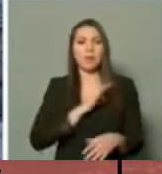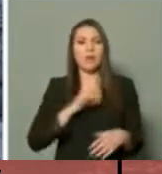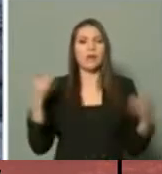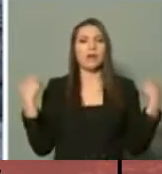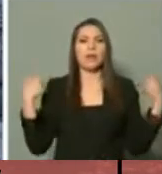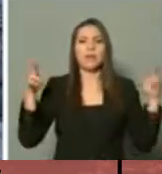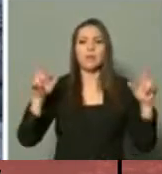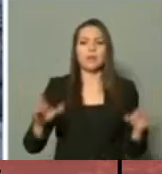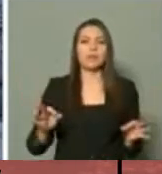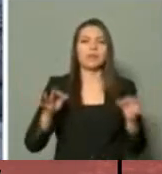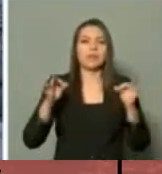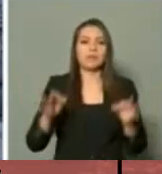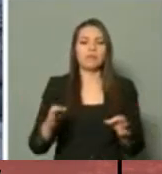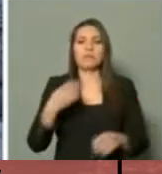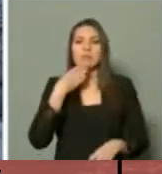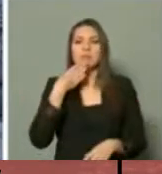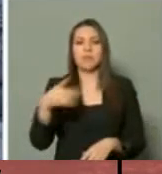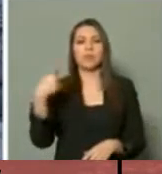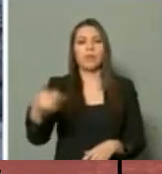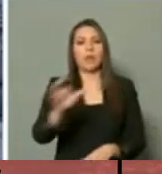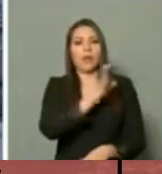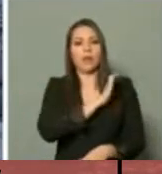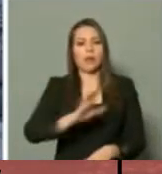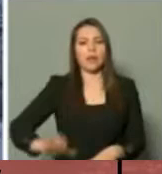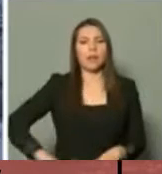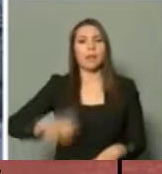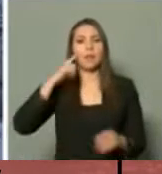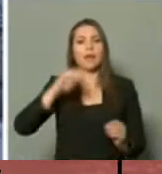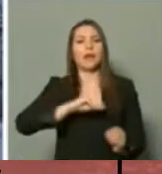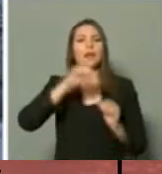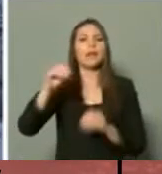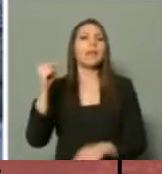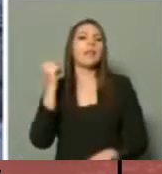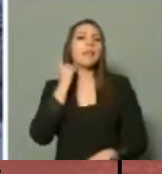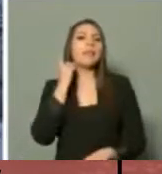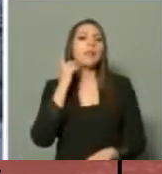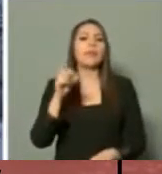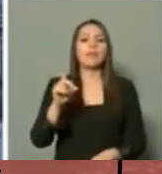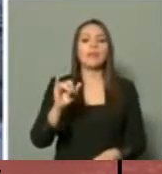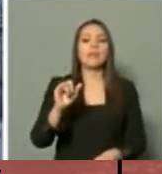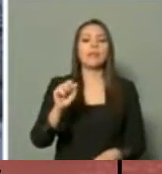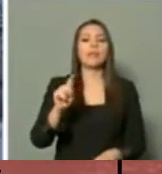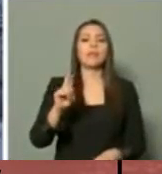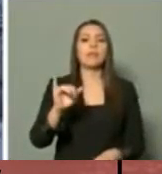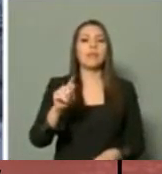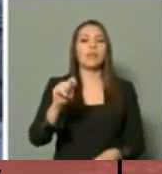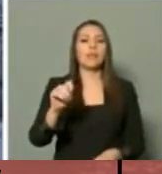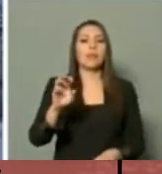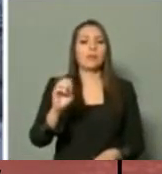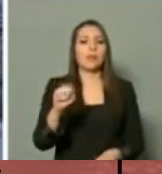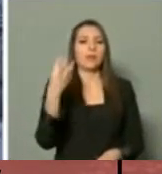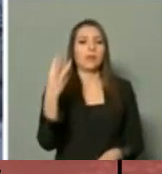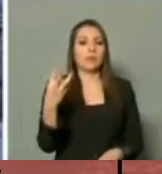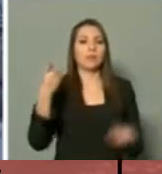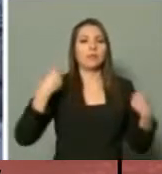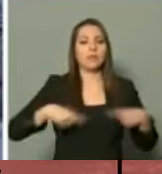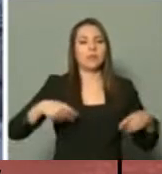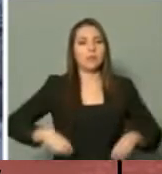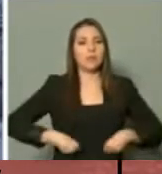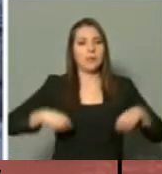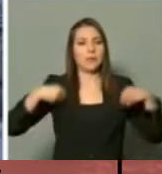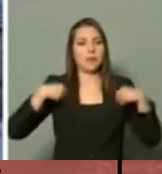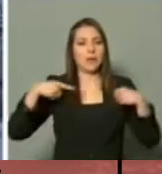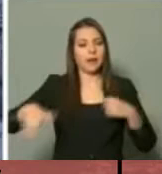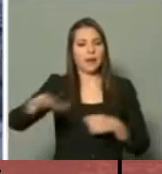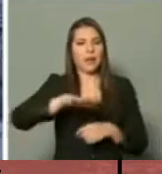representar ampliamente como candidato a la Diputación Local del Distrito 3 a los ciudadanos de Azcapotzalco, ya que toda